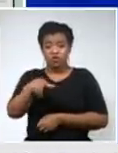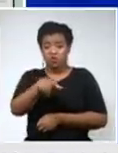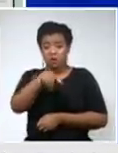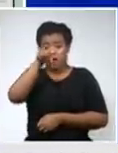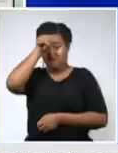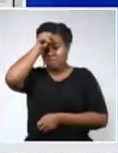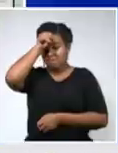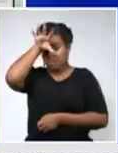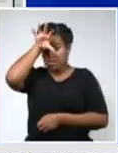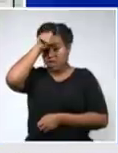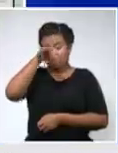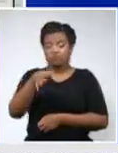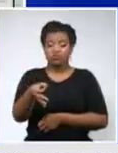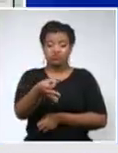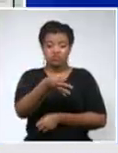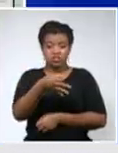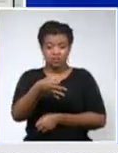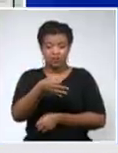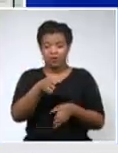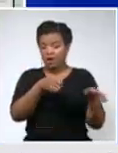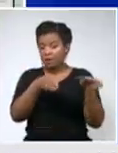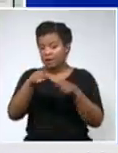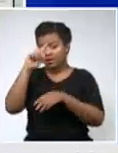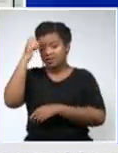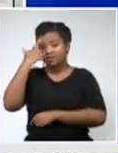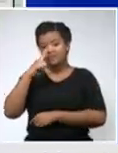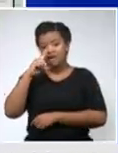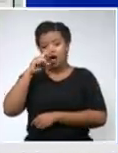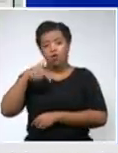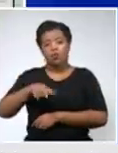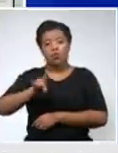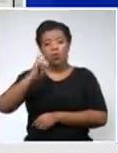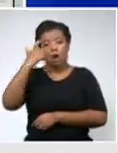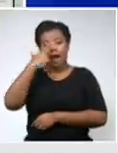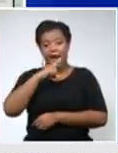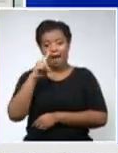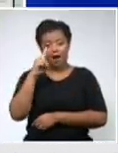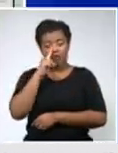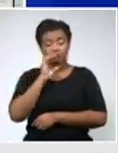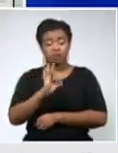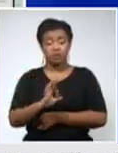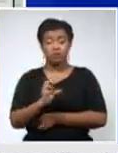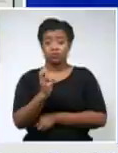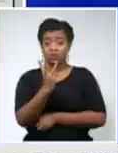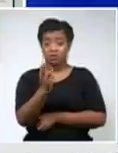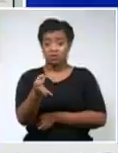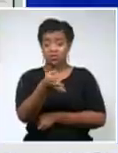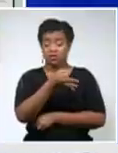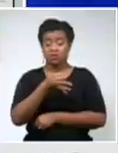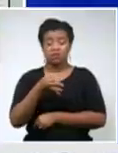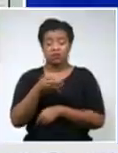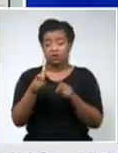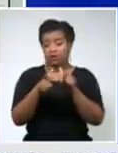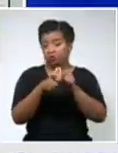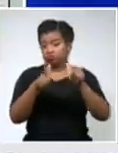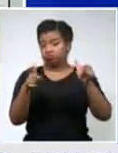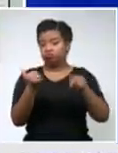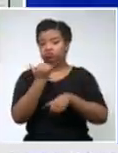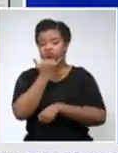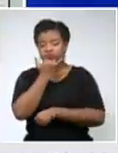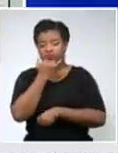Matambre y San Juan y Martínez. Son los tres municipios con mayor afectación. Igual Camagüey ha